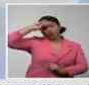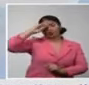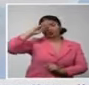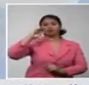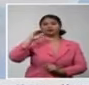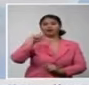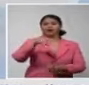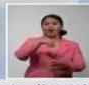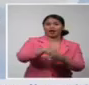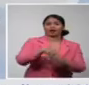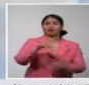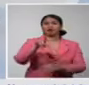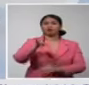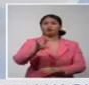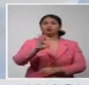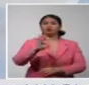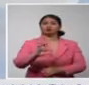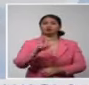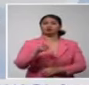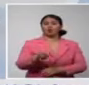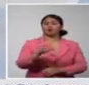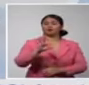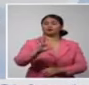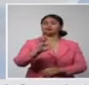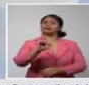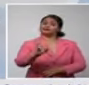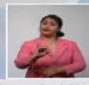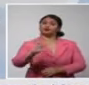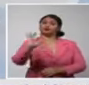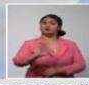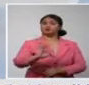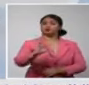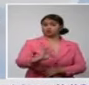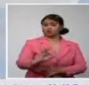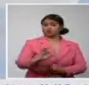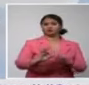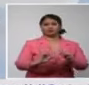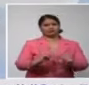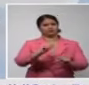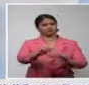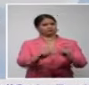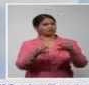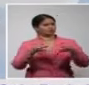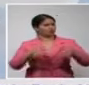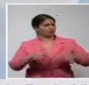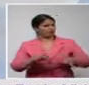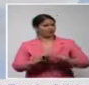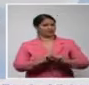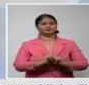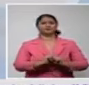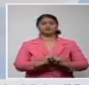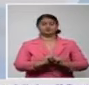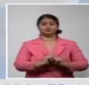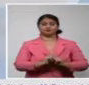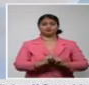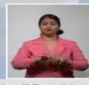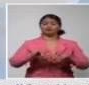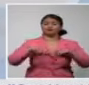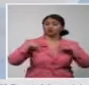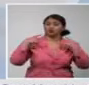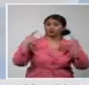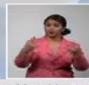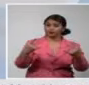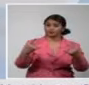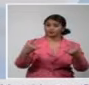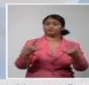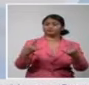98,6% con una evolución clínica estable, 4.792. Lamentamos y dimos las condolencias al